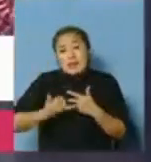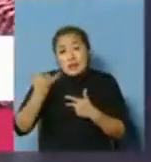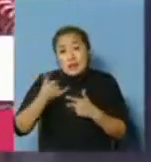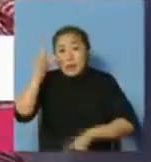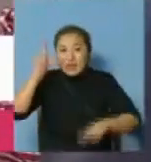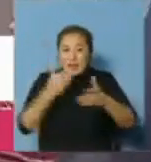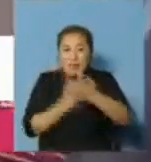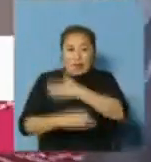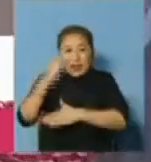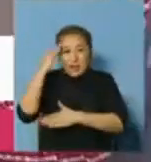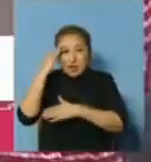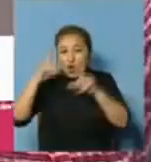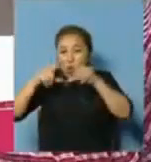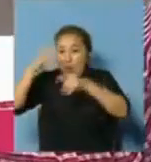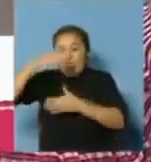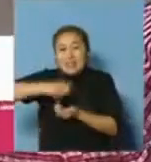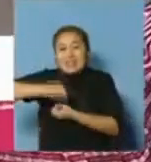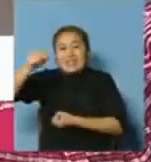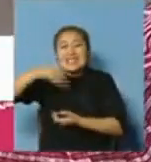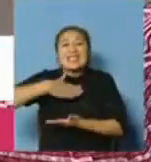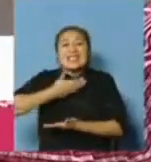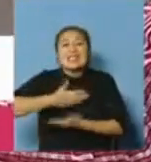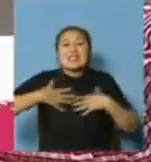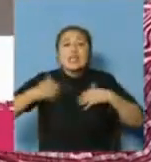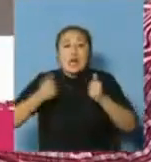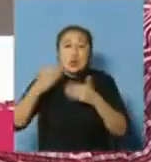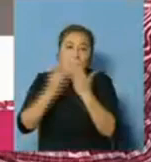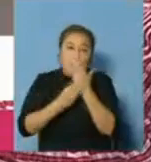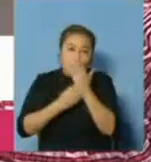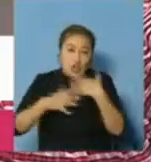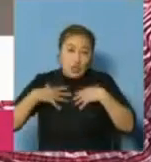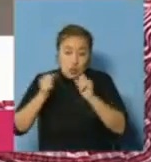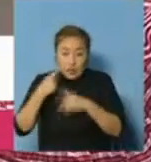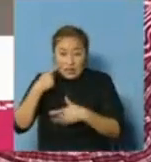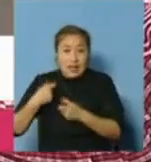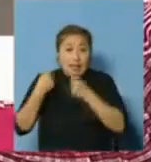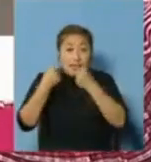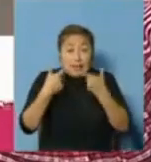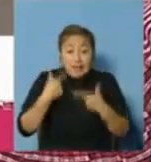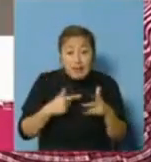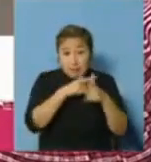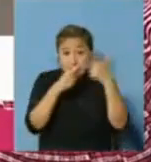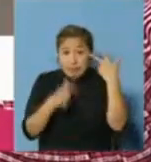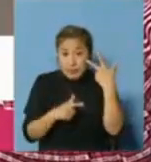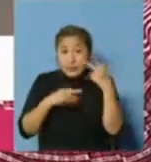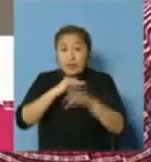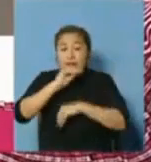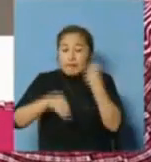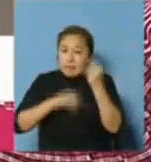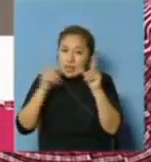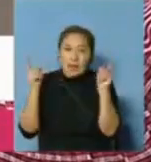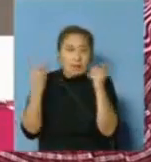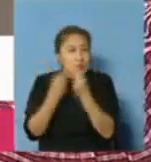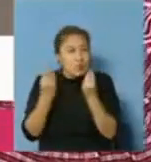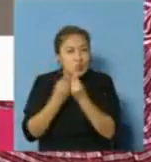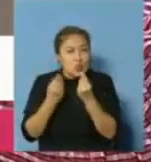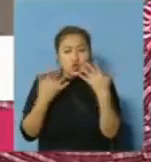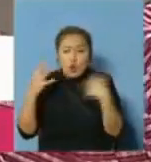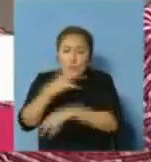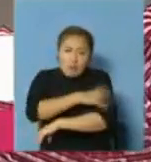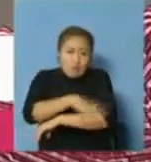discapacitado un certificado de salud que corresponde al ministerio si la familia critica también un certificado